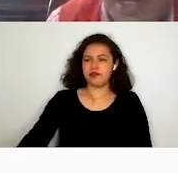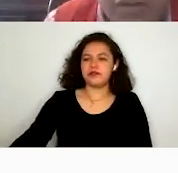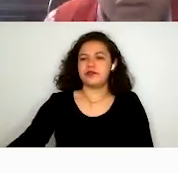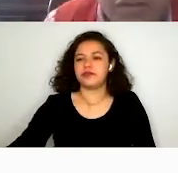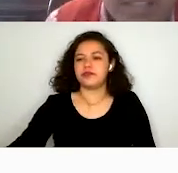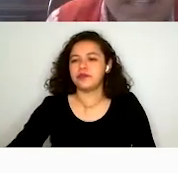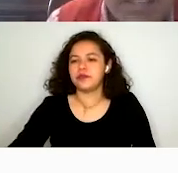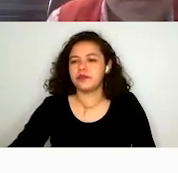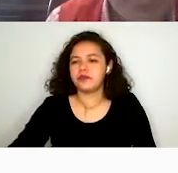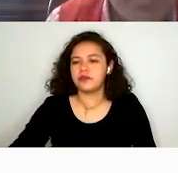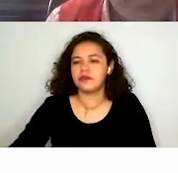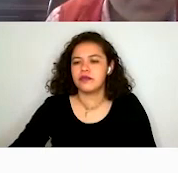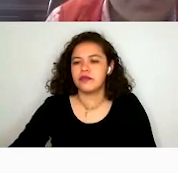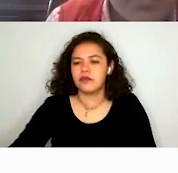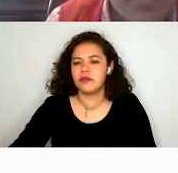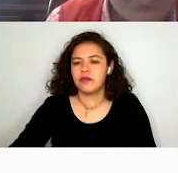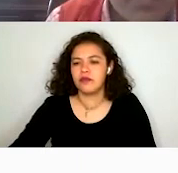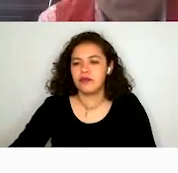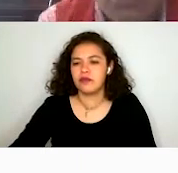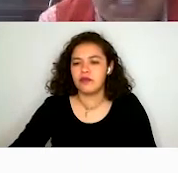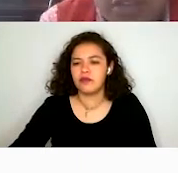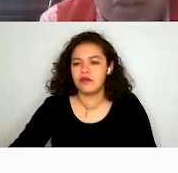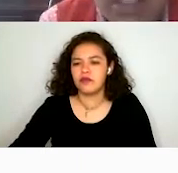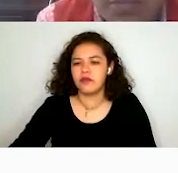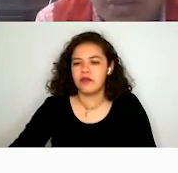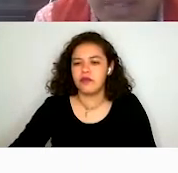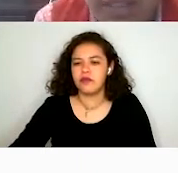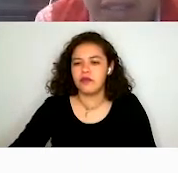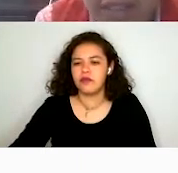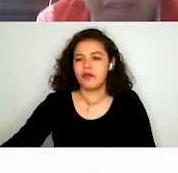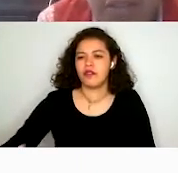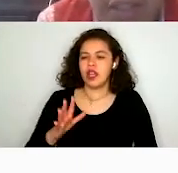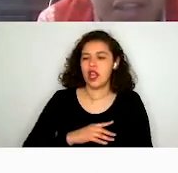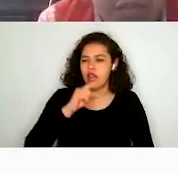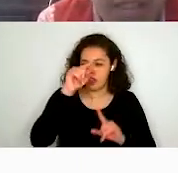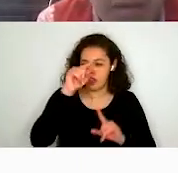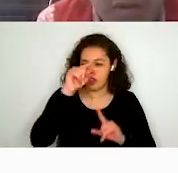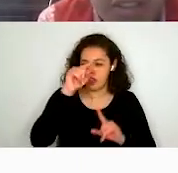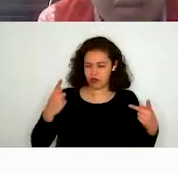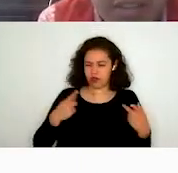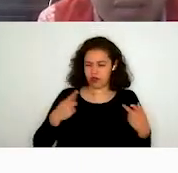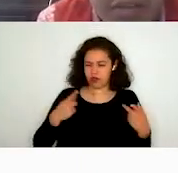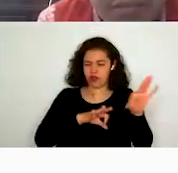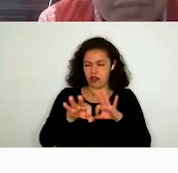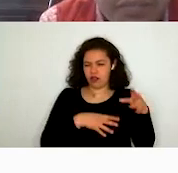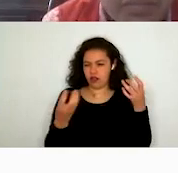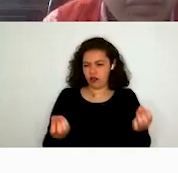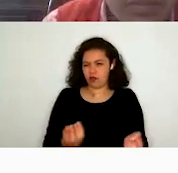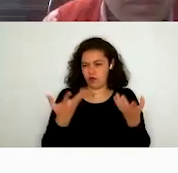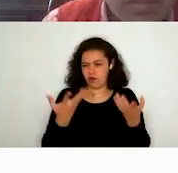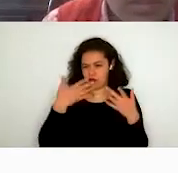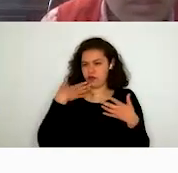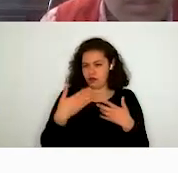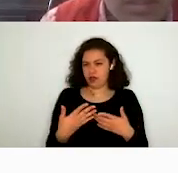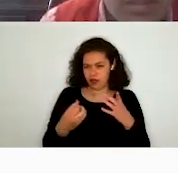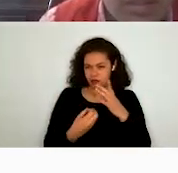Operar el plan de contingencia. Contar con un censo actualizado y permanente del personal del inmueble o establecimiento.